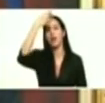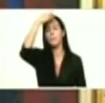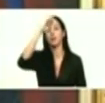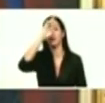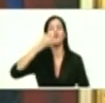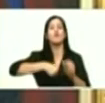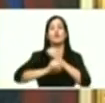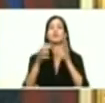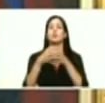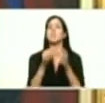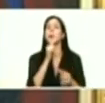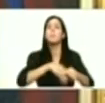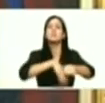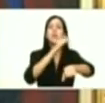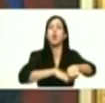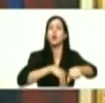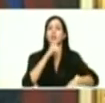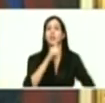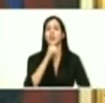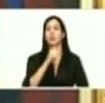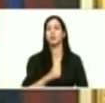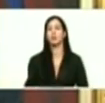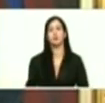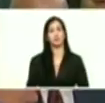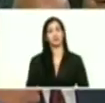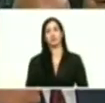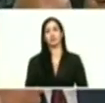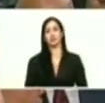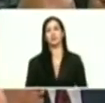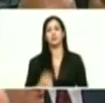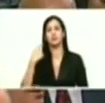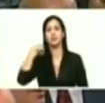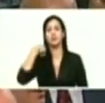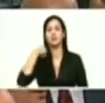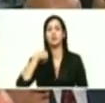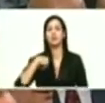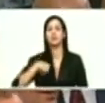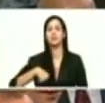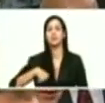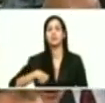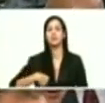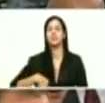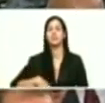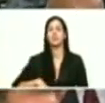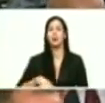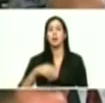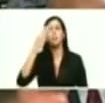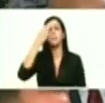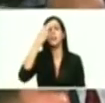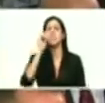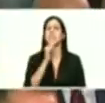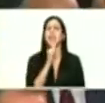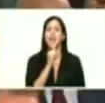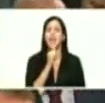está bien ¿y de Barcelona? nosotros somos el Deportivo Anzuate estamos en los Criollos está bien ¿y del Magallanes?